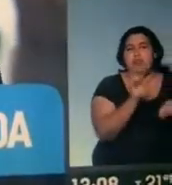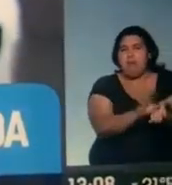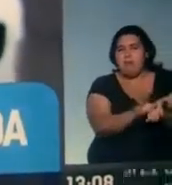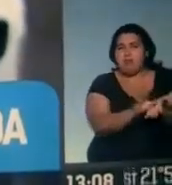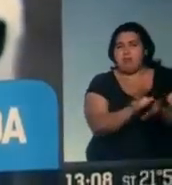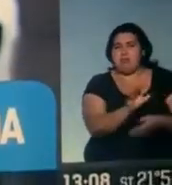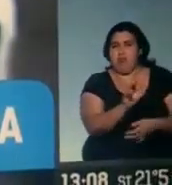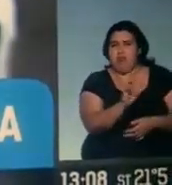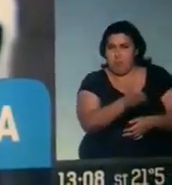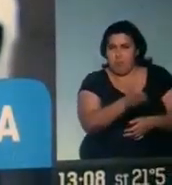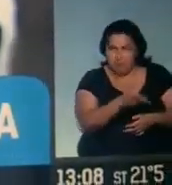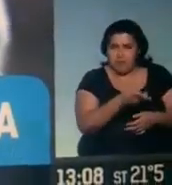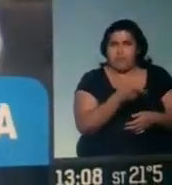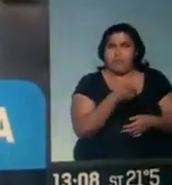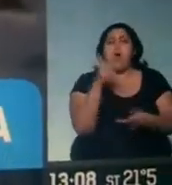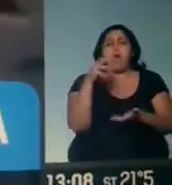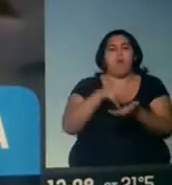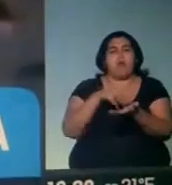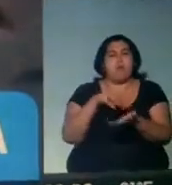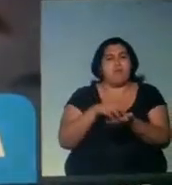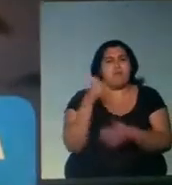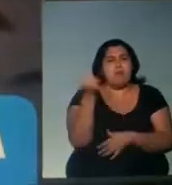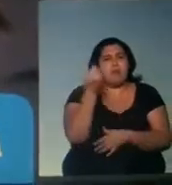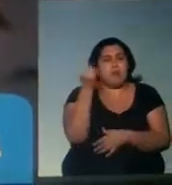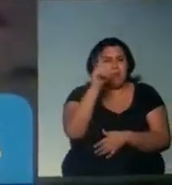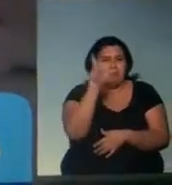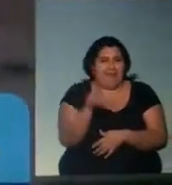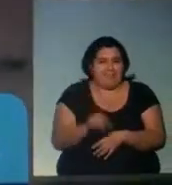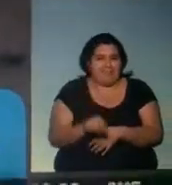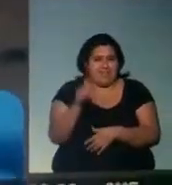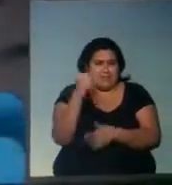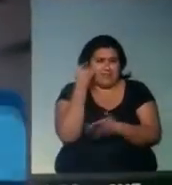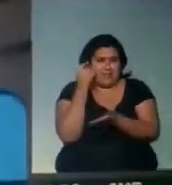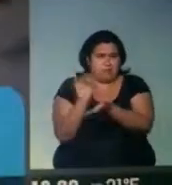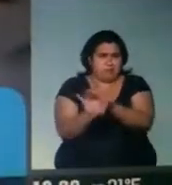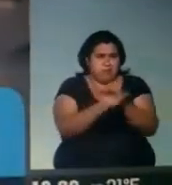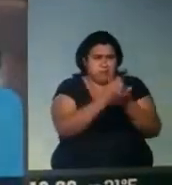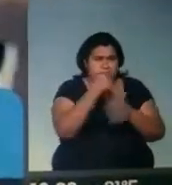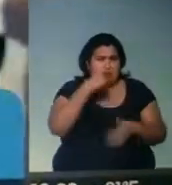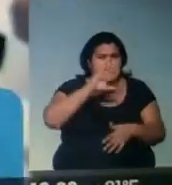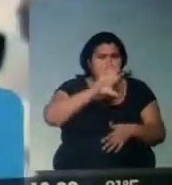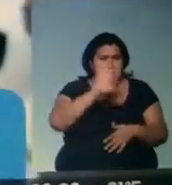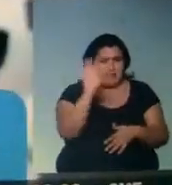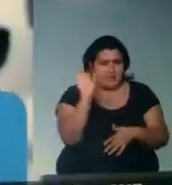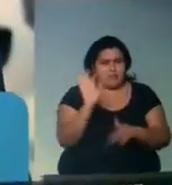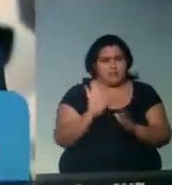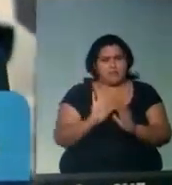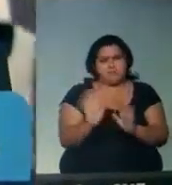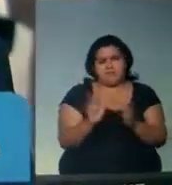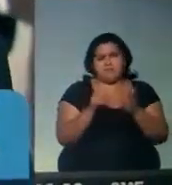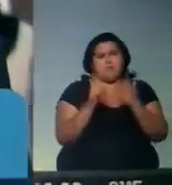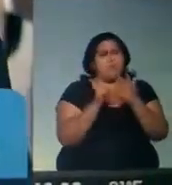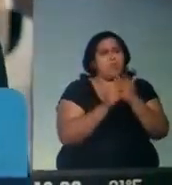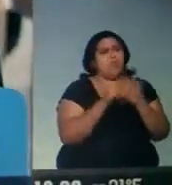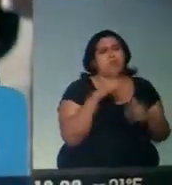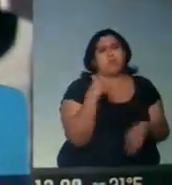que ocurrió con una empresa muy importante a nivel nacional que ha despedido más de 1.500 trabajadores.